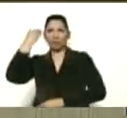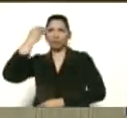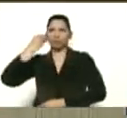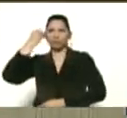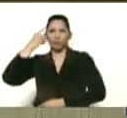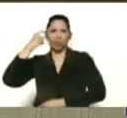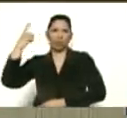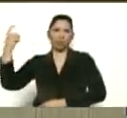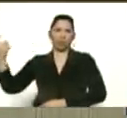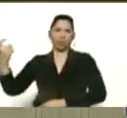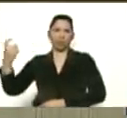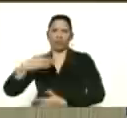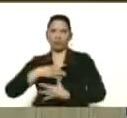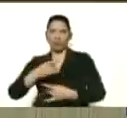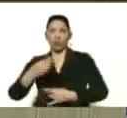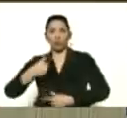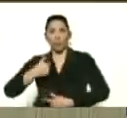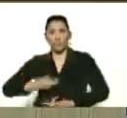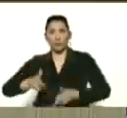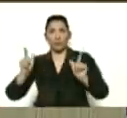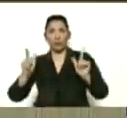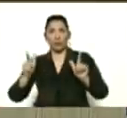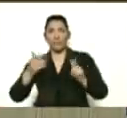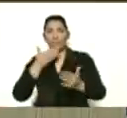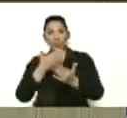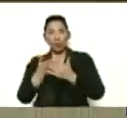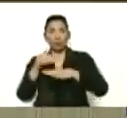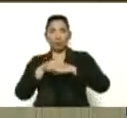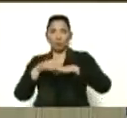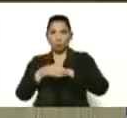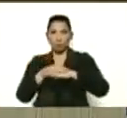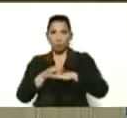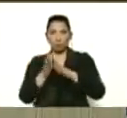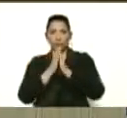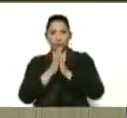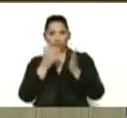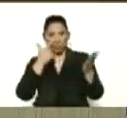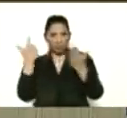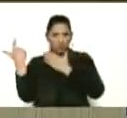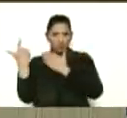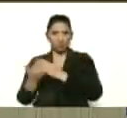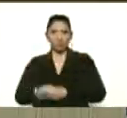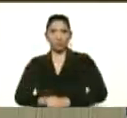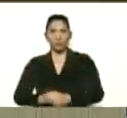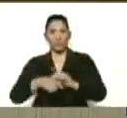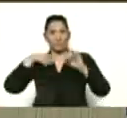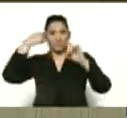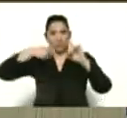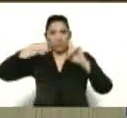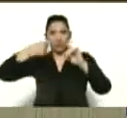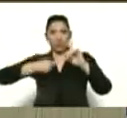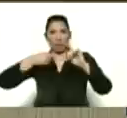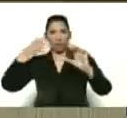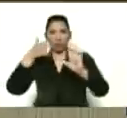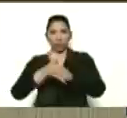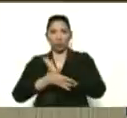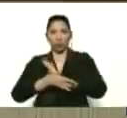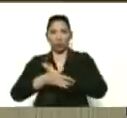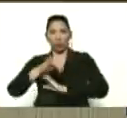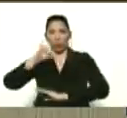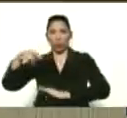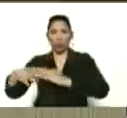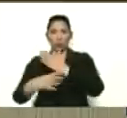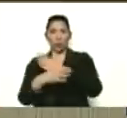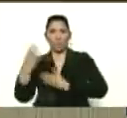interesadas. Yo me voy a permitir, pidiéndoles disculpas de antemano, poner un breve video de este señor Guaidó